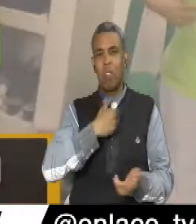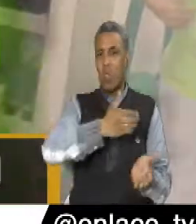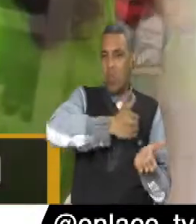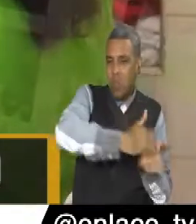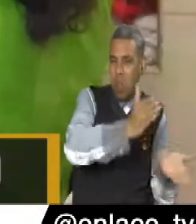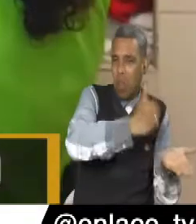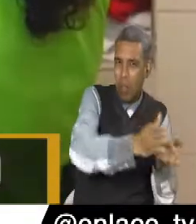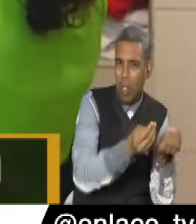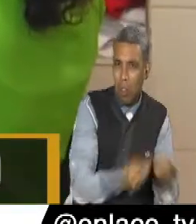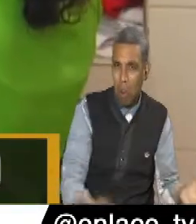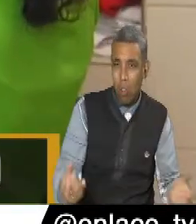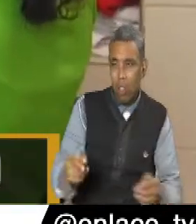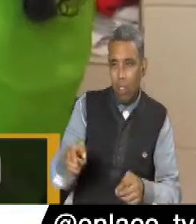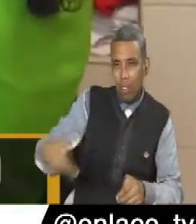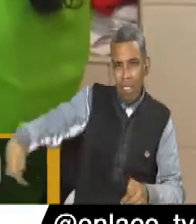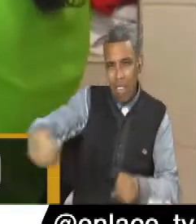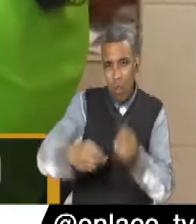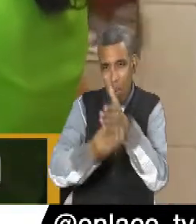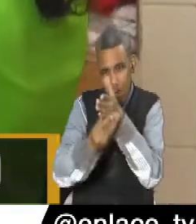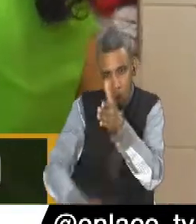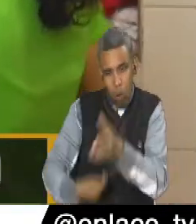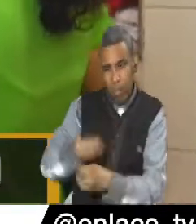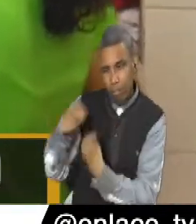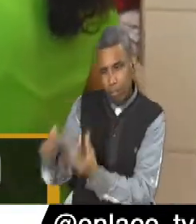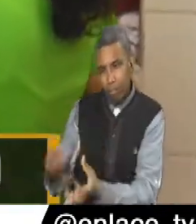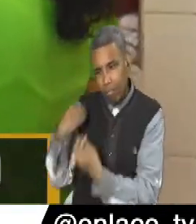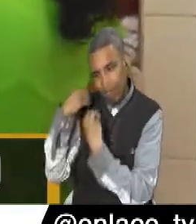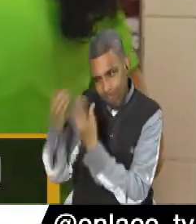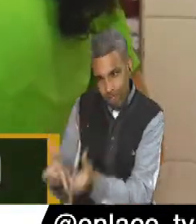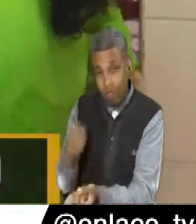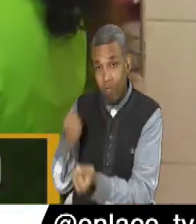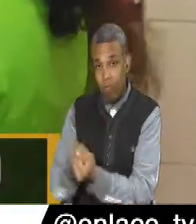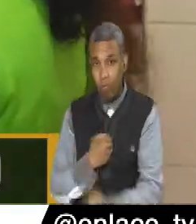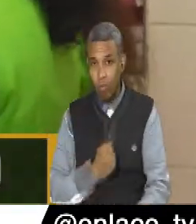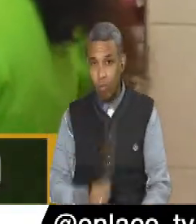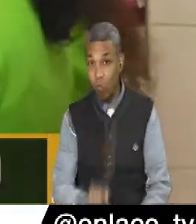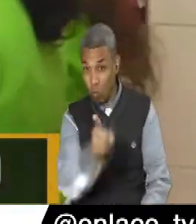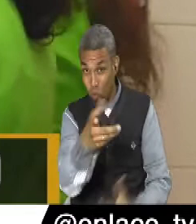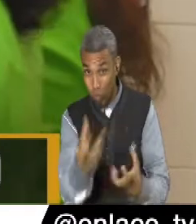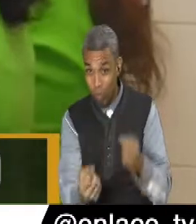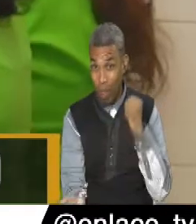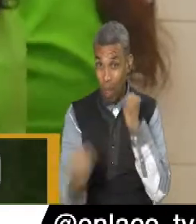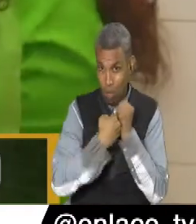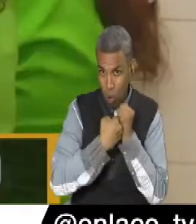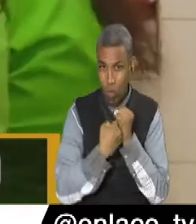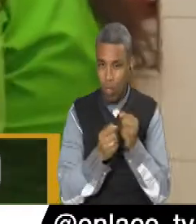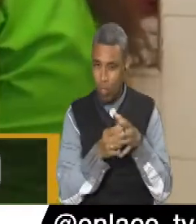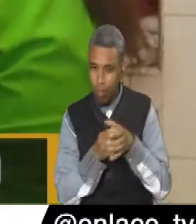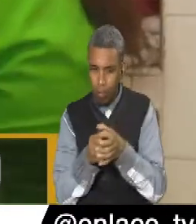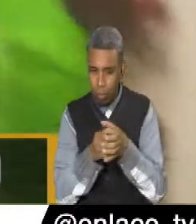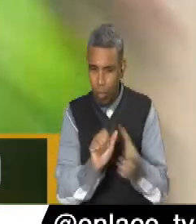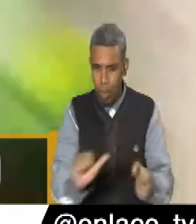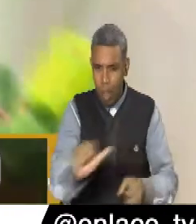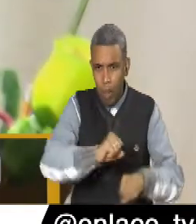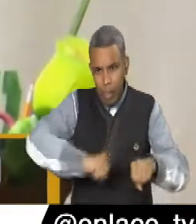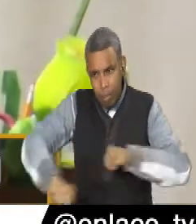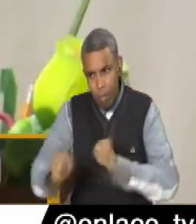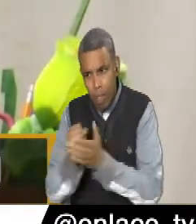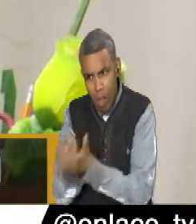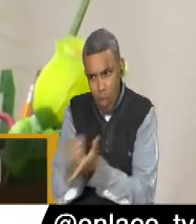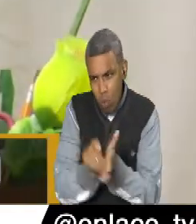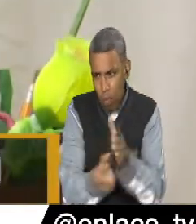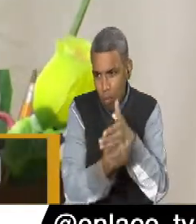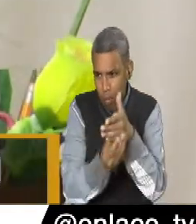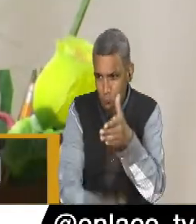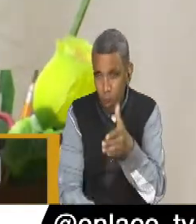aquellas personas que nos están viendo, que por favor, pues ellos pueden dar un granito de arena, ¿sí? Iniciando por el amor para el